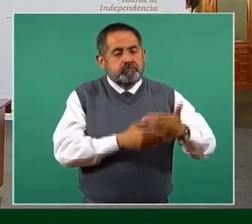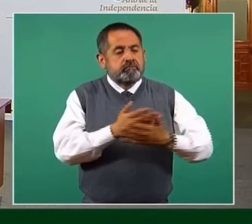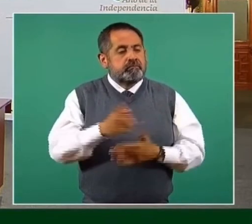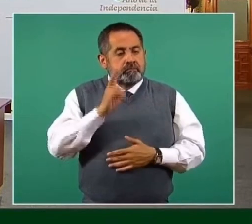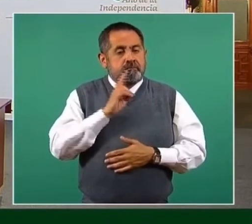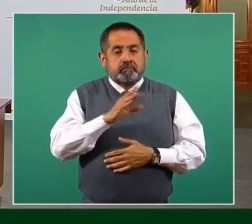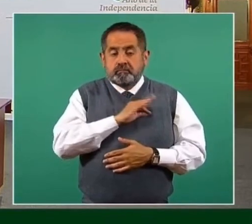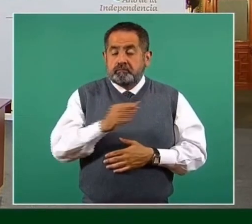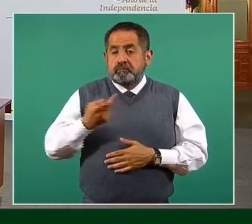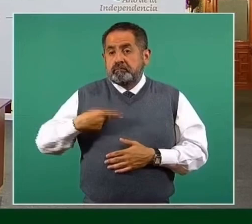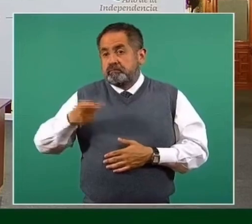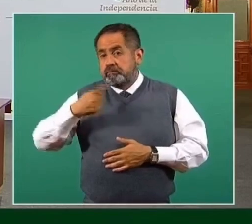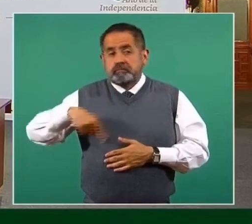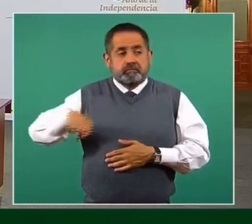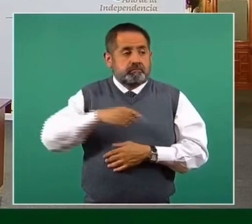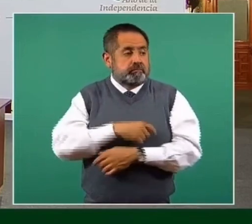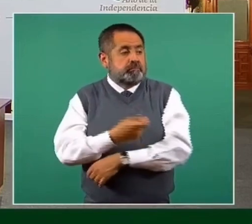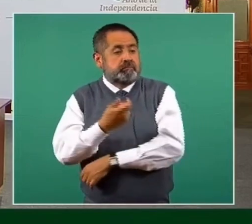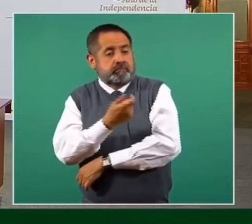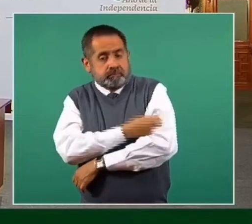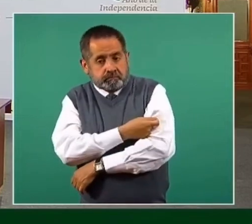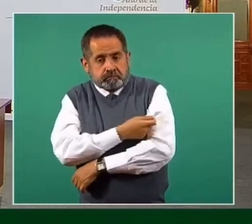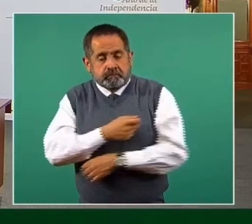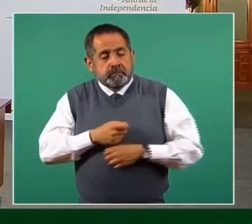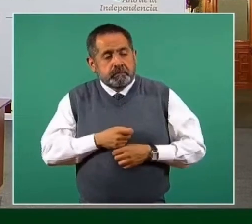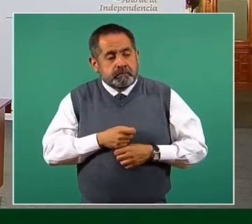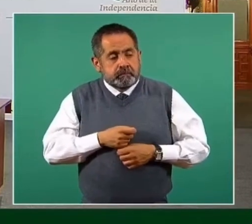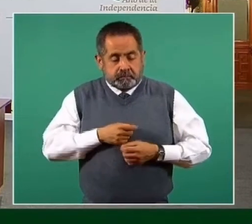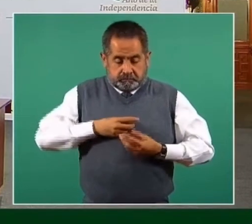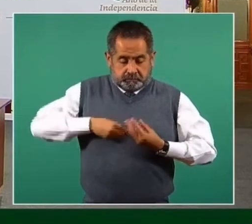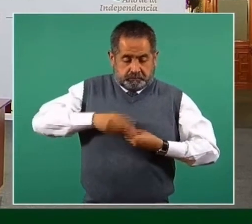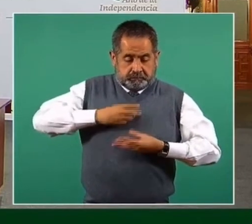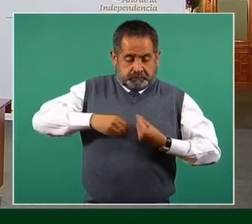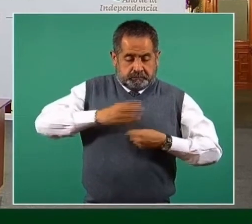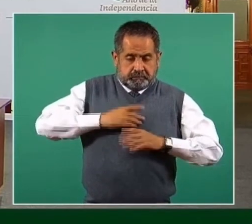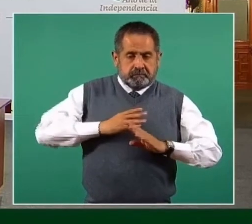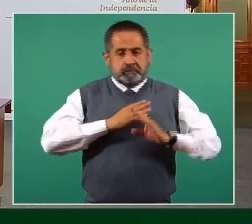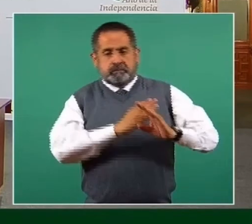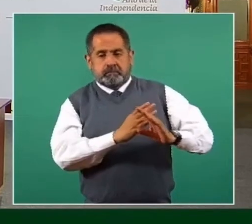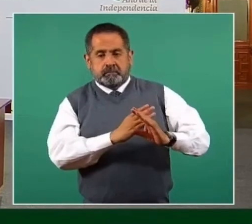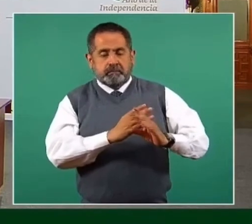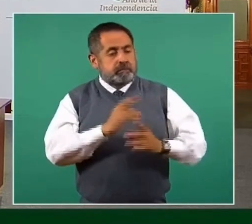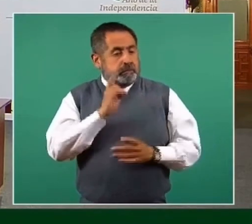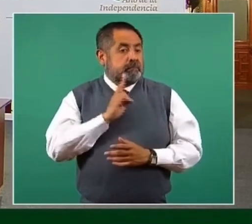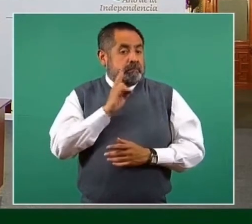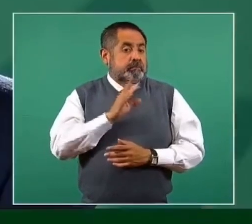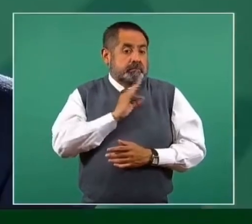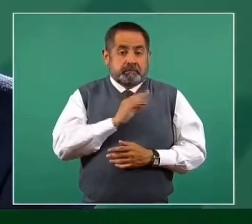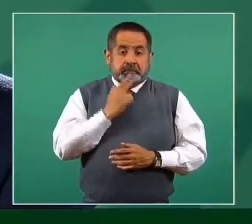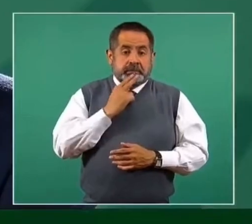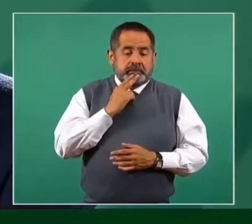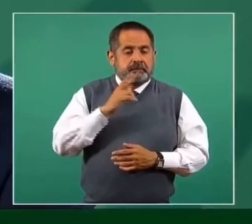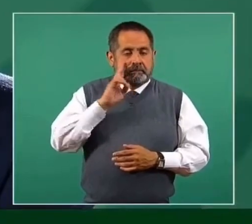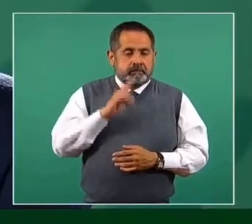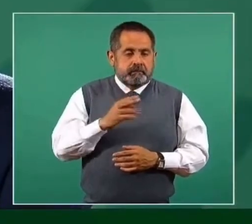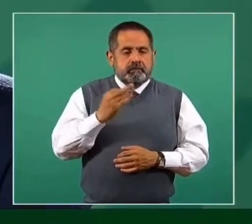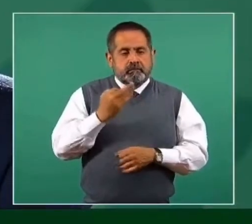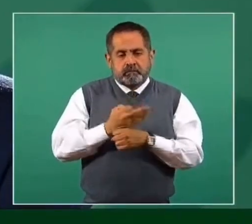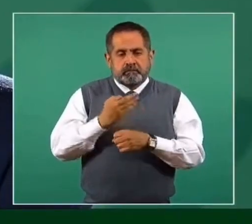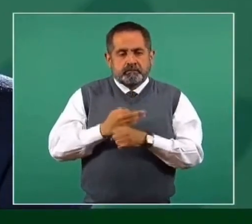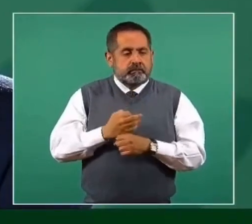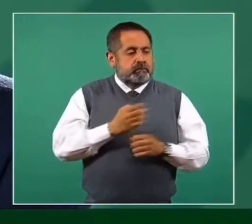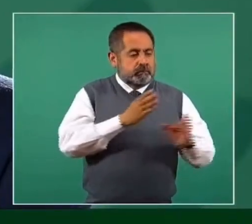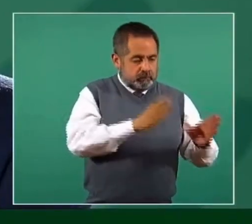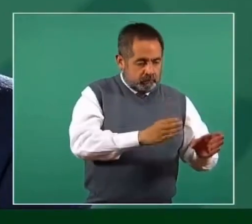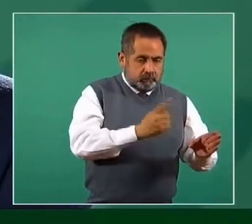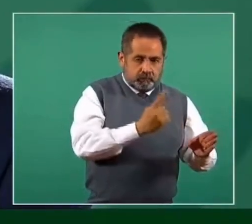hacer que las personas inyectadas desarrollen anticuerpos protectores. Y, desde luego, la fase 1 también es indispensable como el